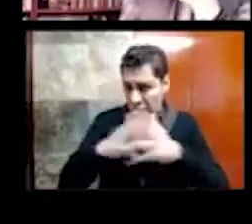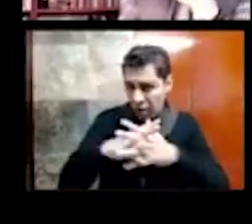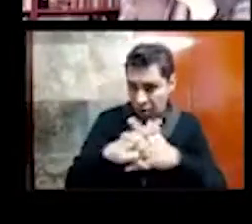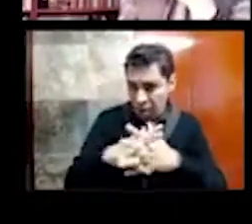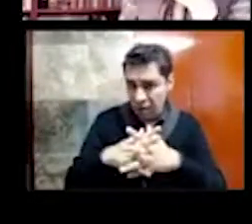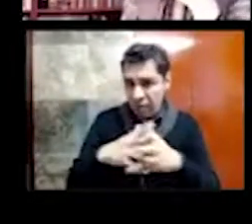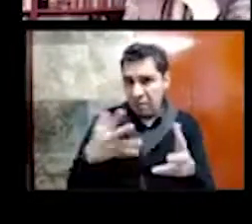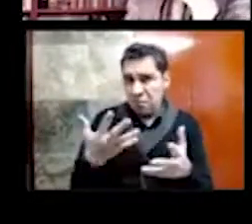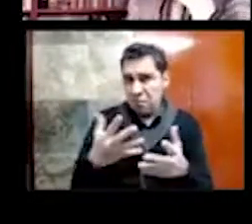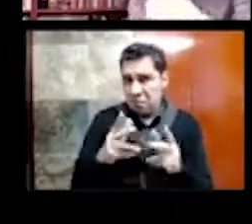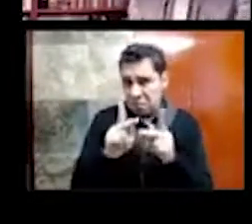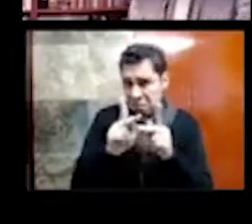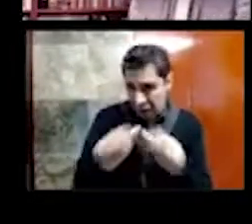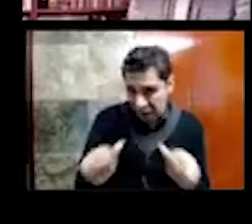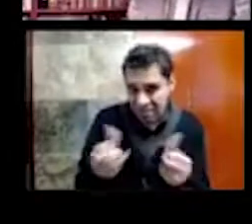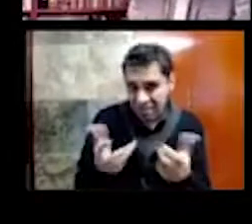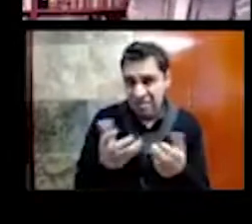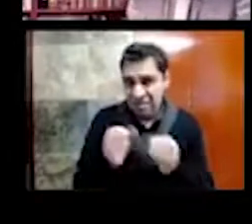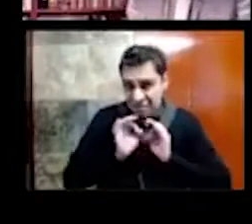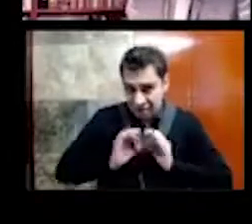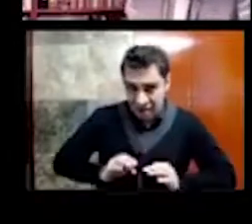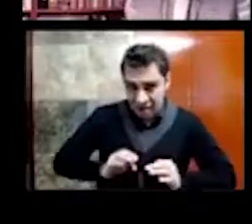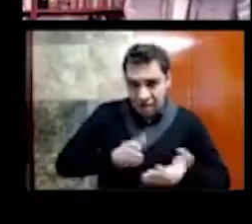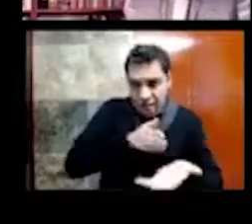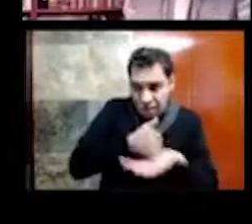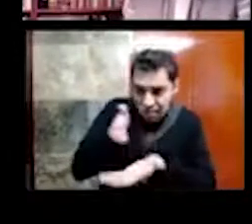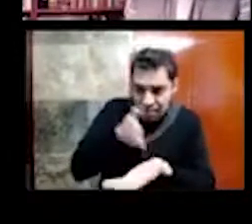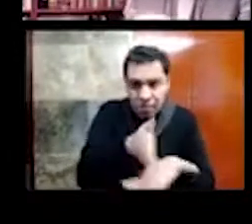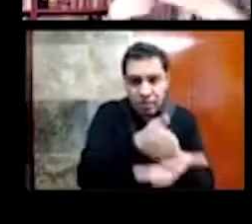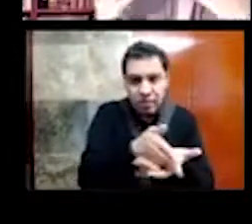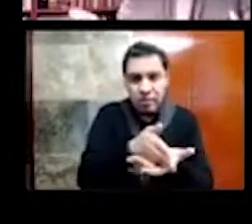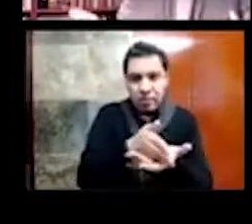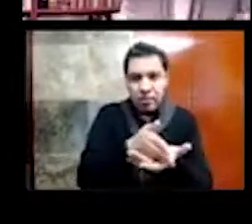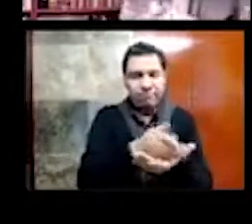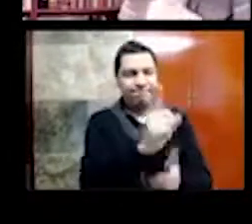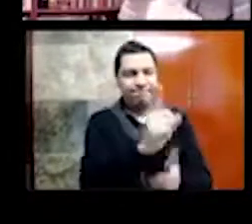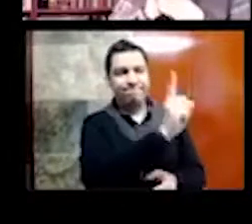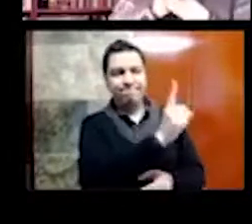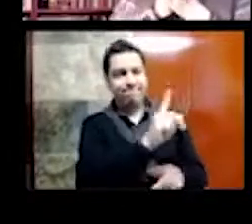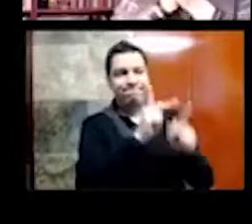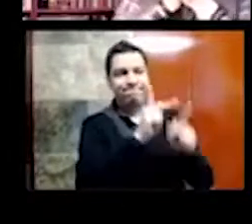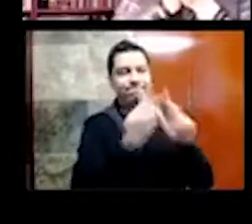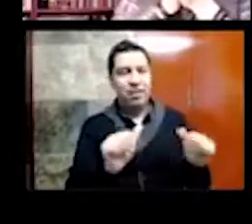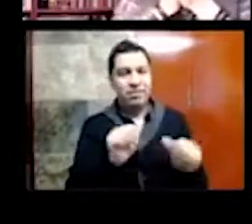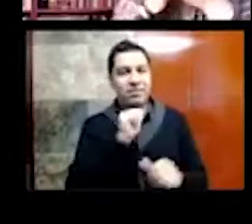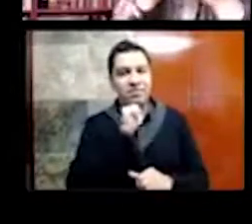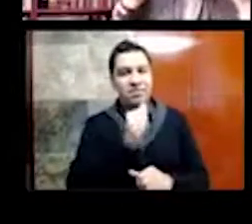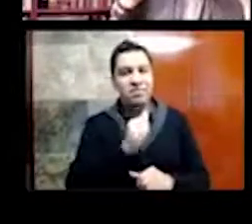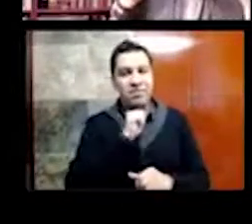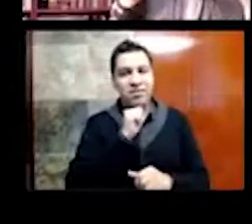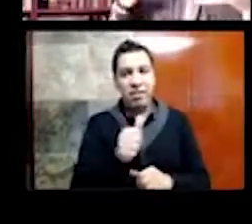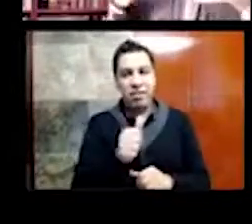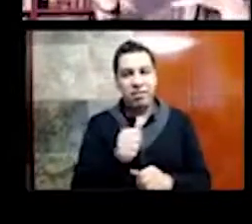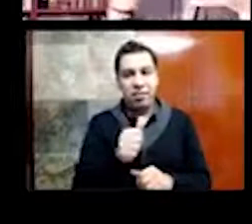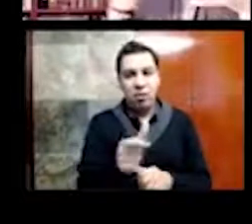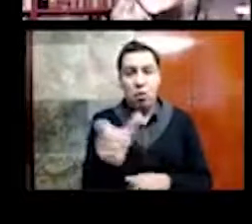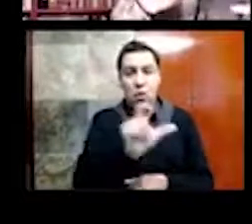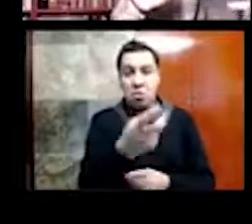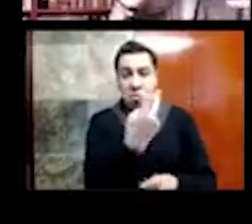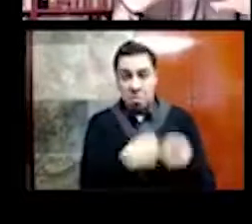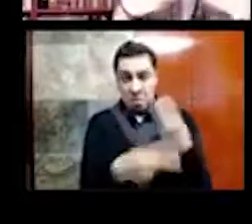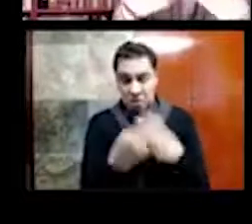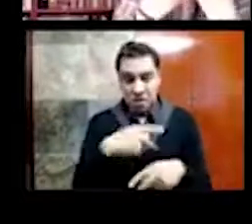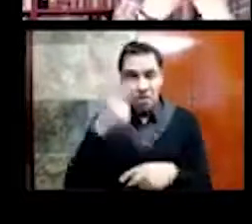pacífico. Nada pacífico. Por ejemplo, nunca hubo conflicto con Texcoco. Al contrario, Texcoco y